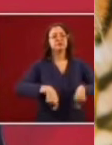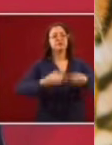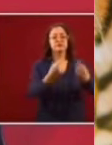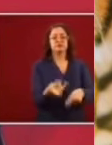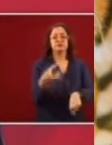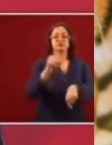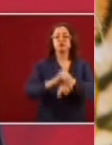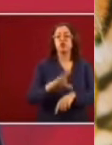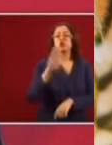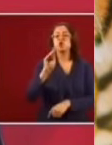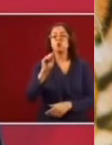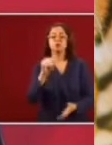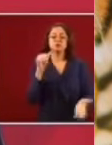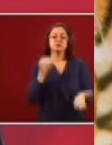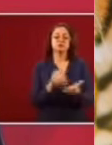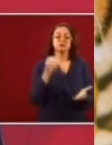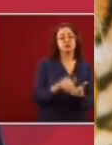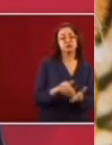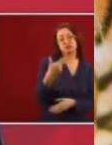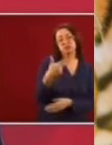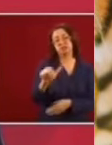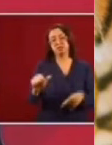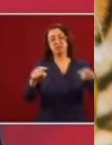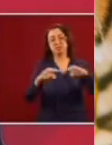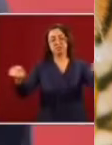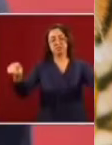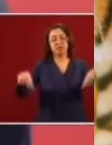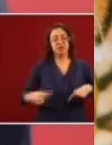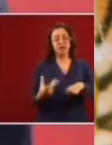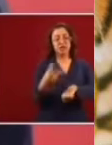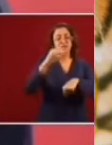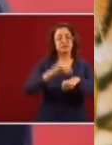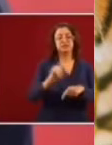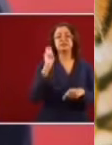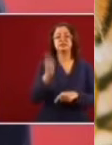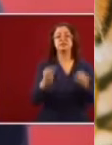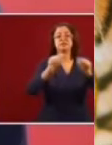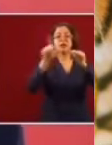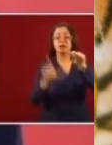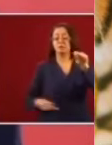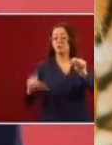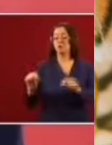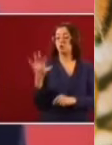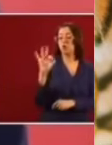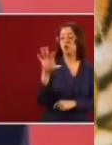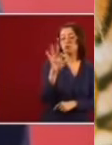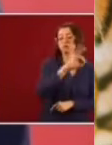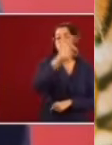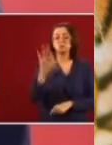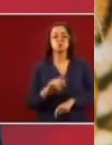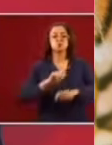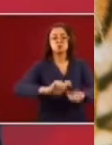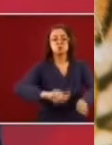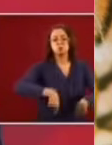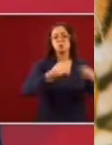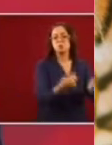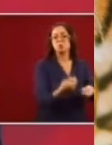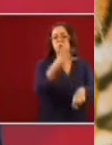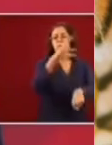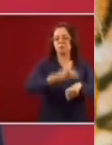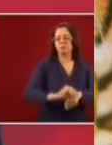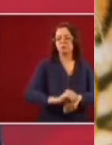90 millones de hectáreas de concesión, el 40% del territorio nacional.